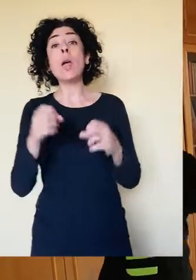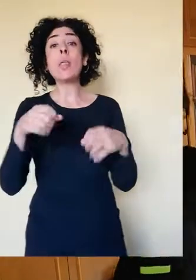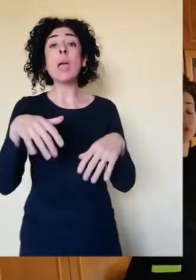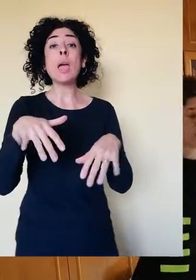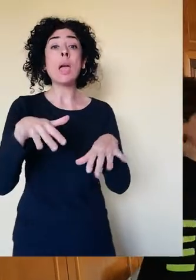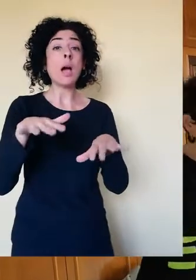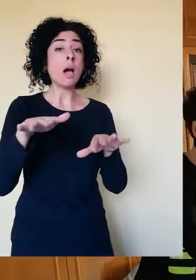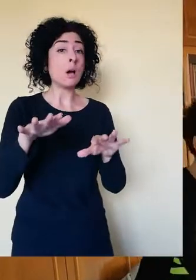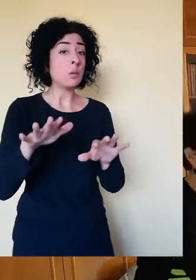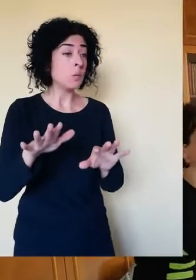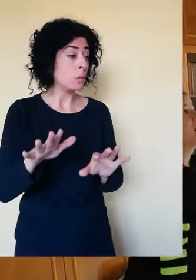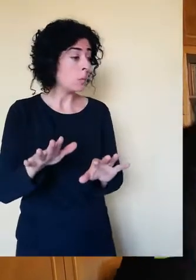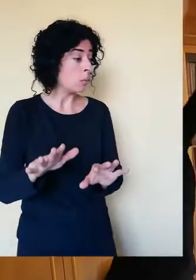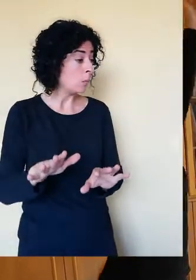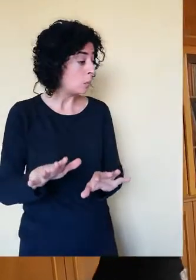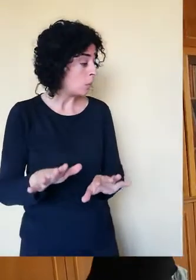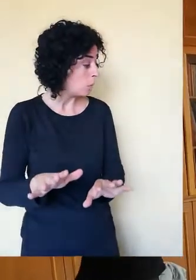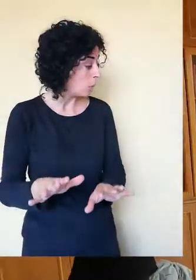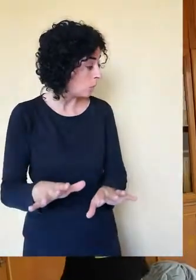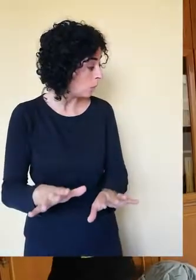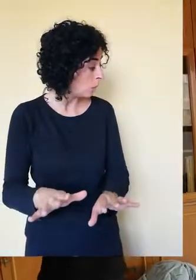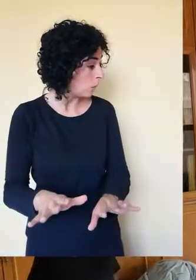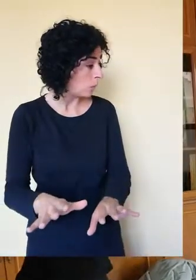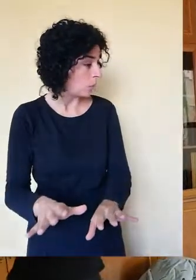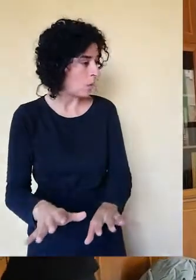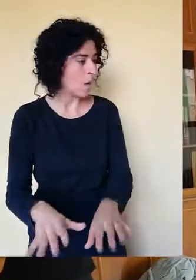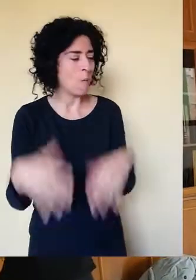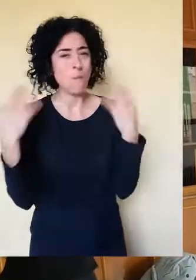lo dejamos caer. A ver.